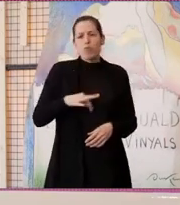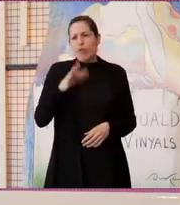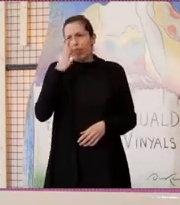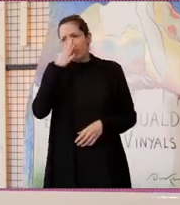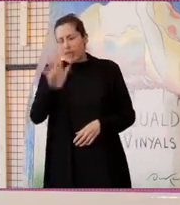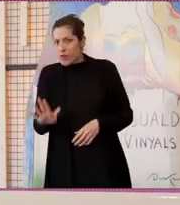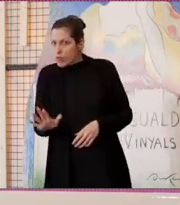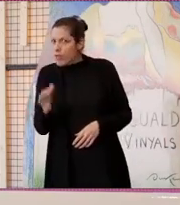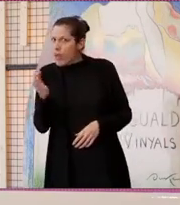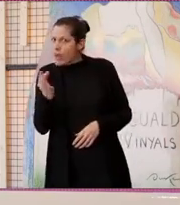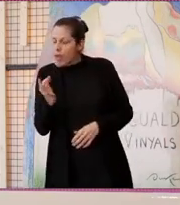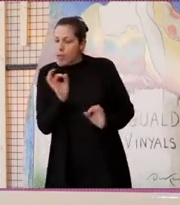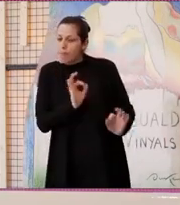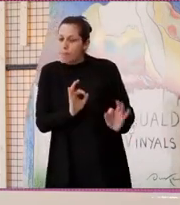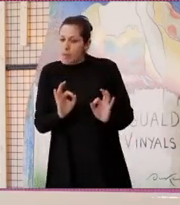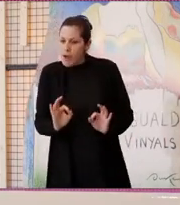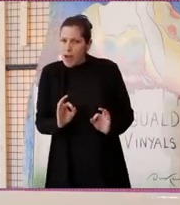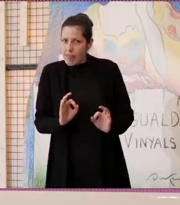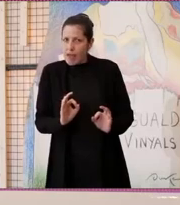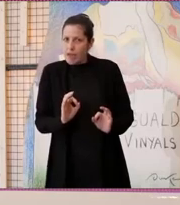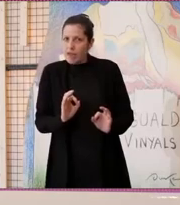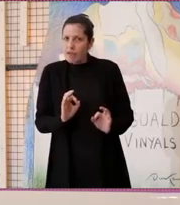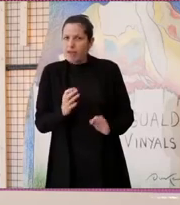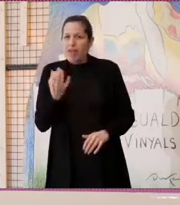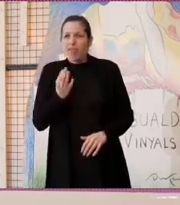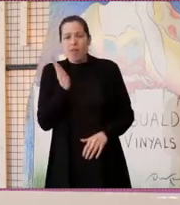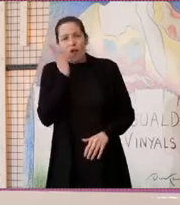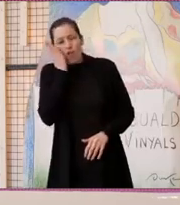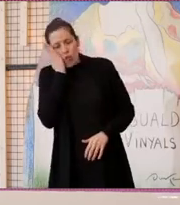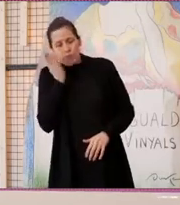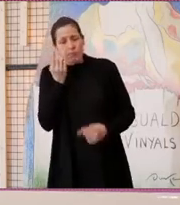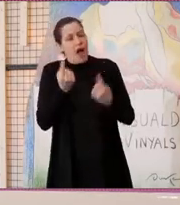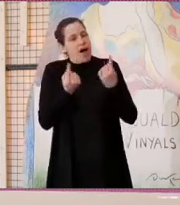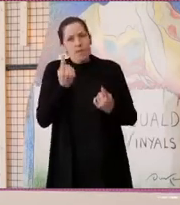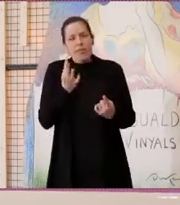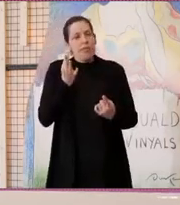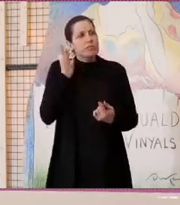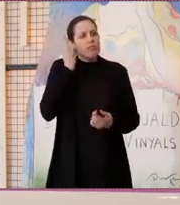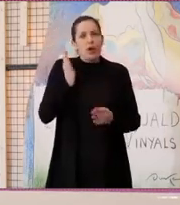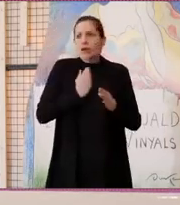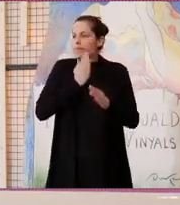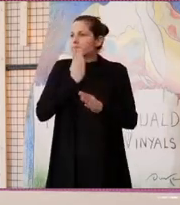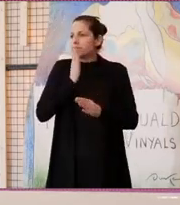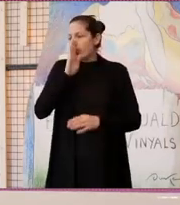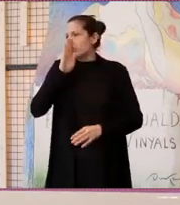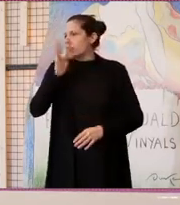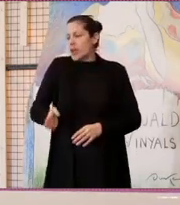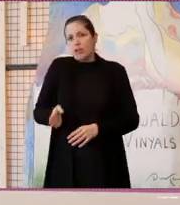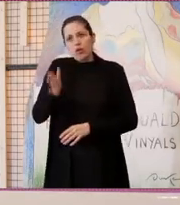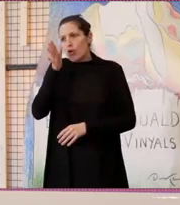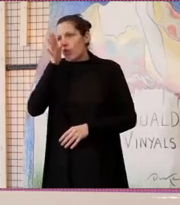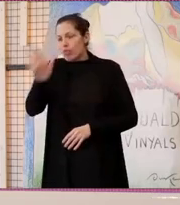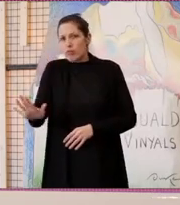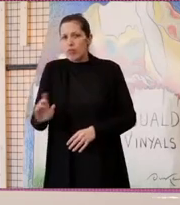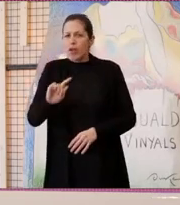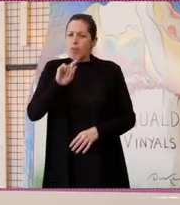haya dormido que hay ocasiones que las mujeres están poniendo denuncias sin haber dormido cuando haya dormido cuando esté tranquila cuando